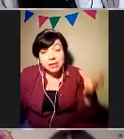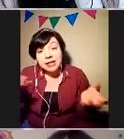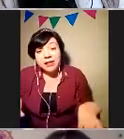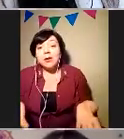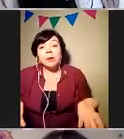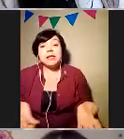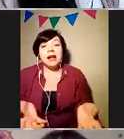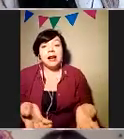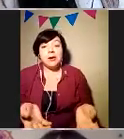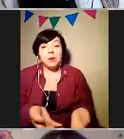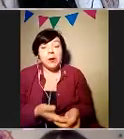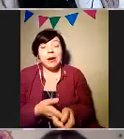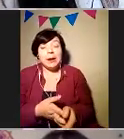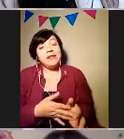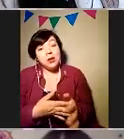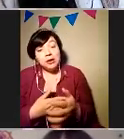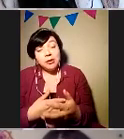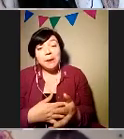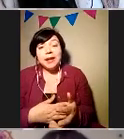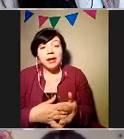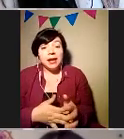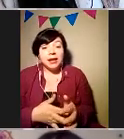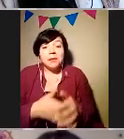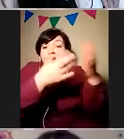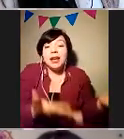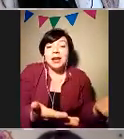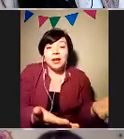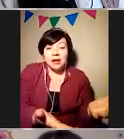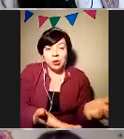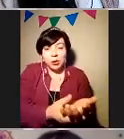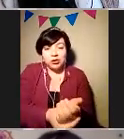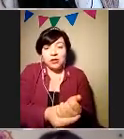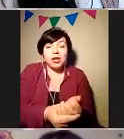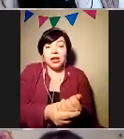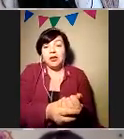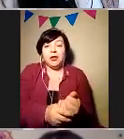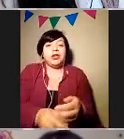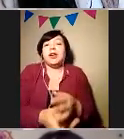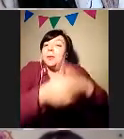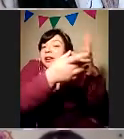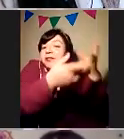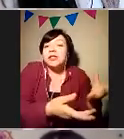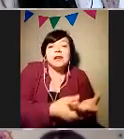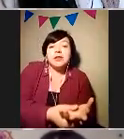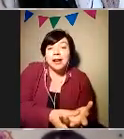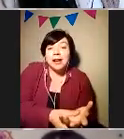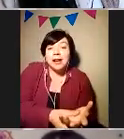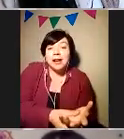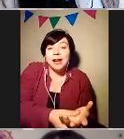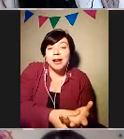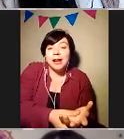que cuando una empresa está como amigable con el medio ambiente, también tiene un descuento tributario o tiene un beneficio